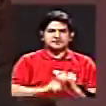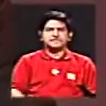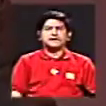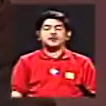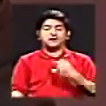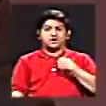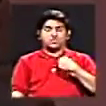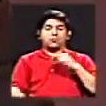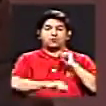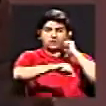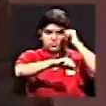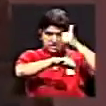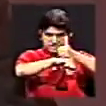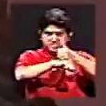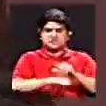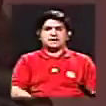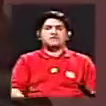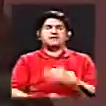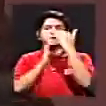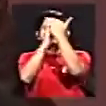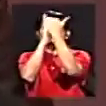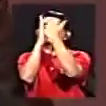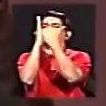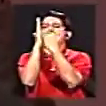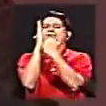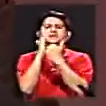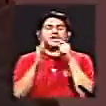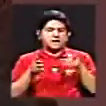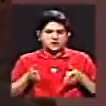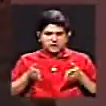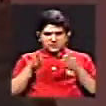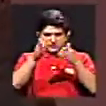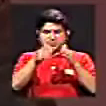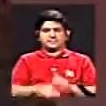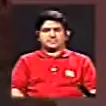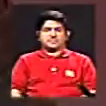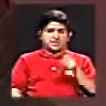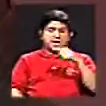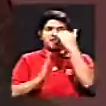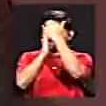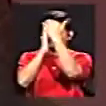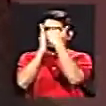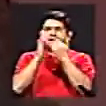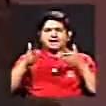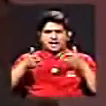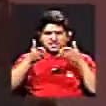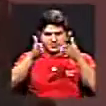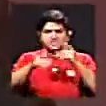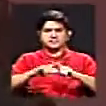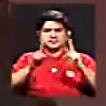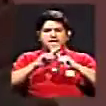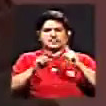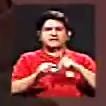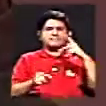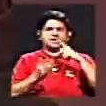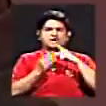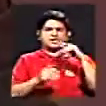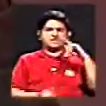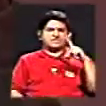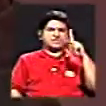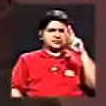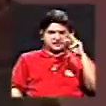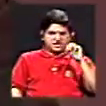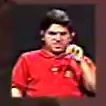Donde uno establece lo que se llama un inventario de una carretera. En ese inventario de la carretera, a lo largo de los diferentes kilómetros que conforman la